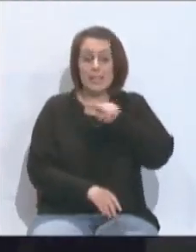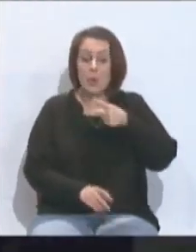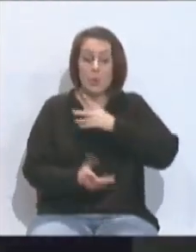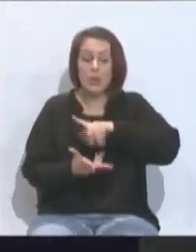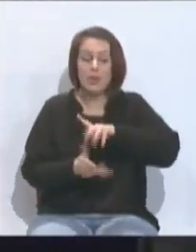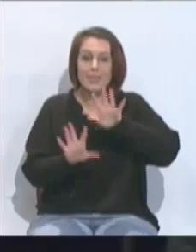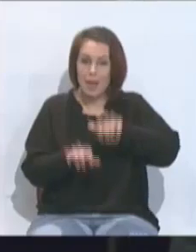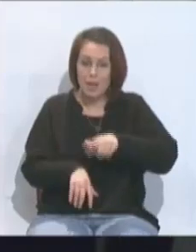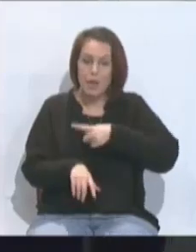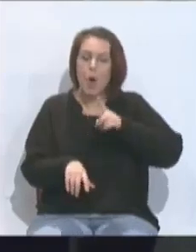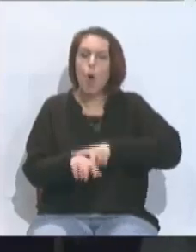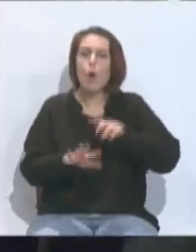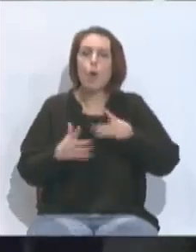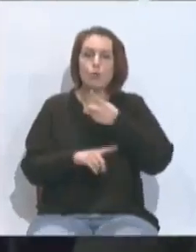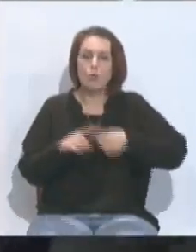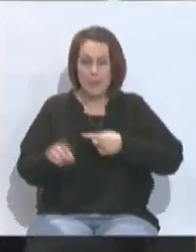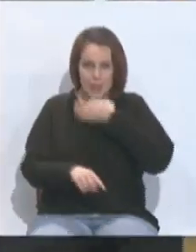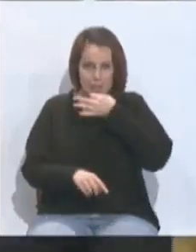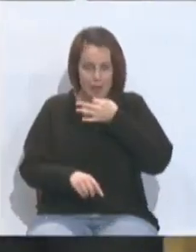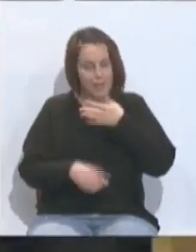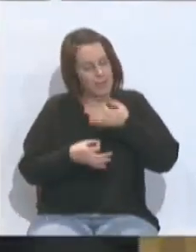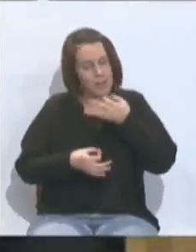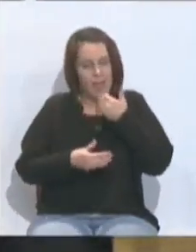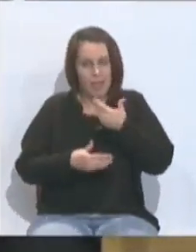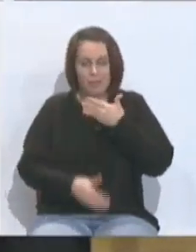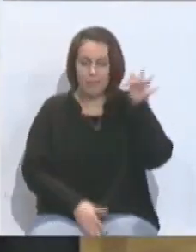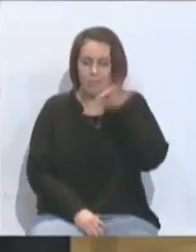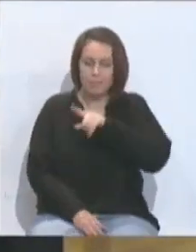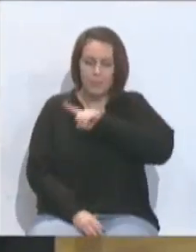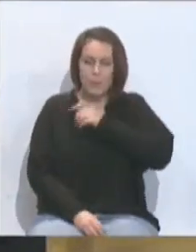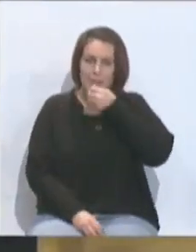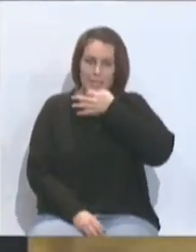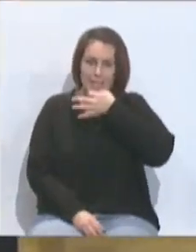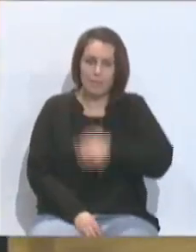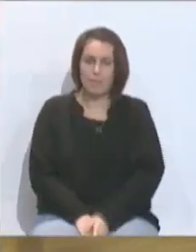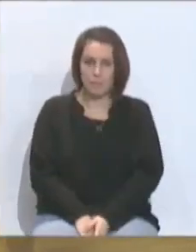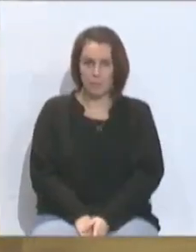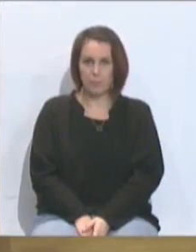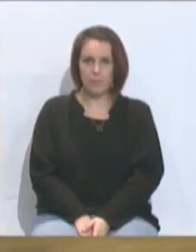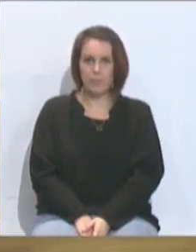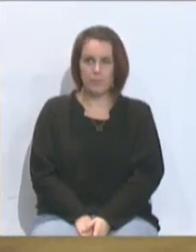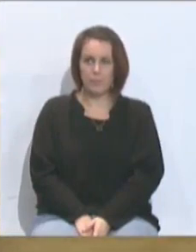edición de Noticias Cádiz, a partir de las 8:30. Como siempre, gracias por su atención y muy buenas tardes.